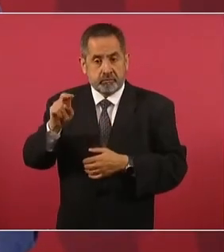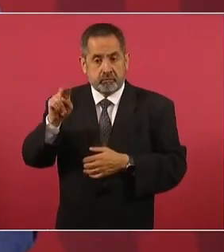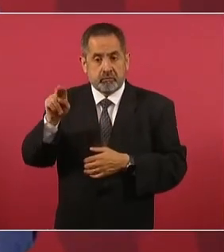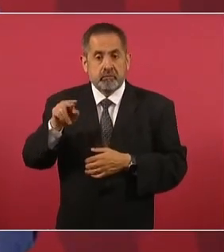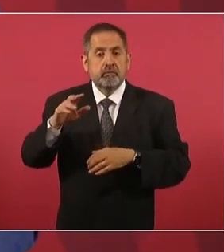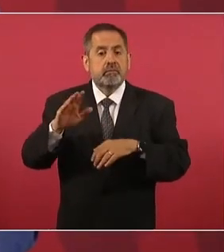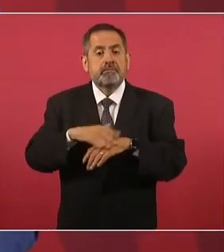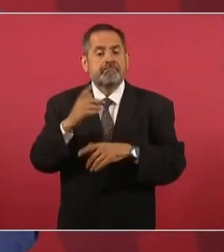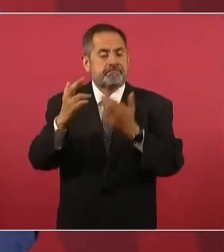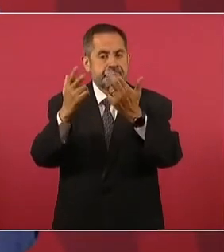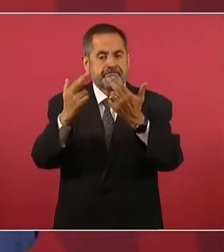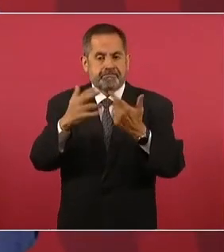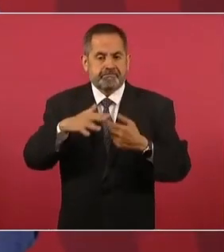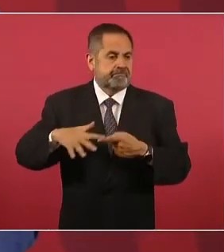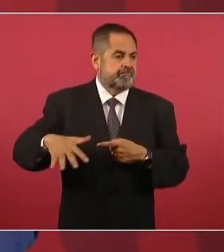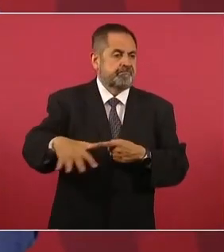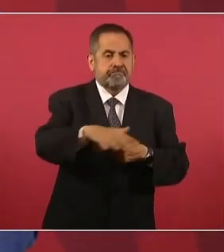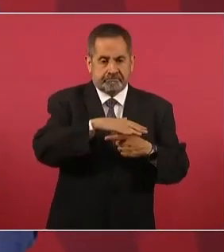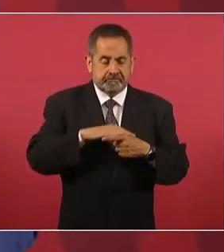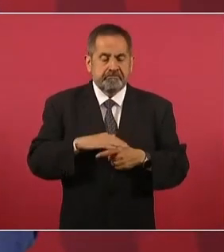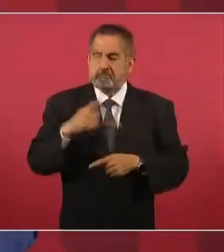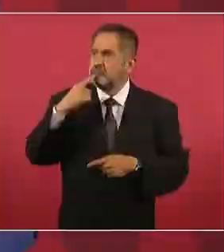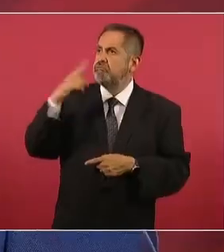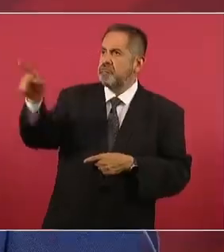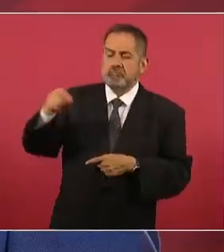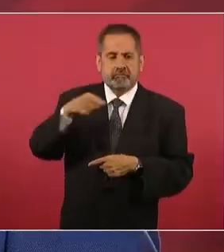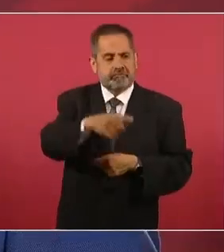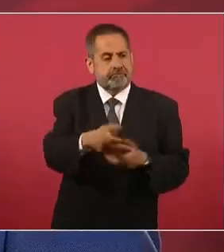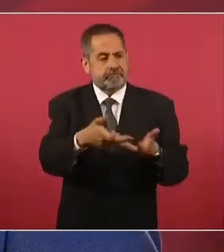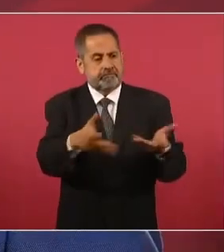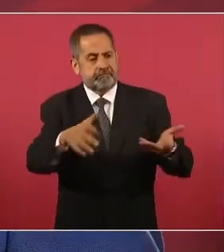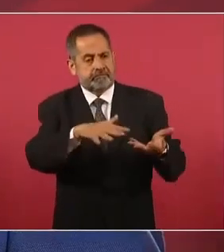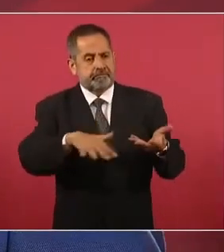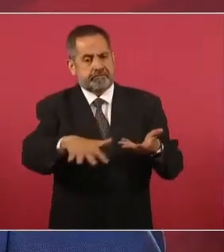por destrucción del territorio